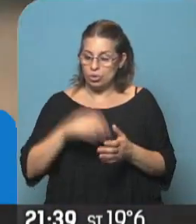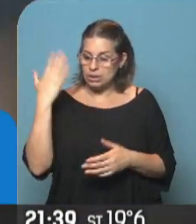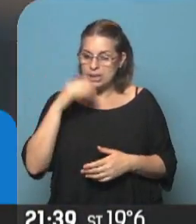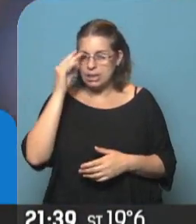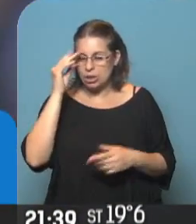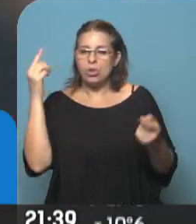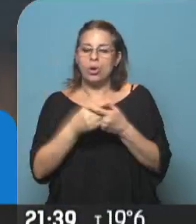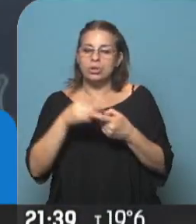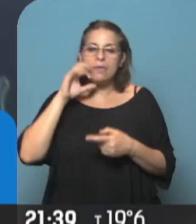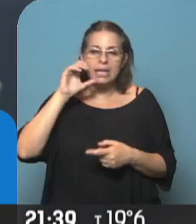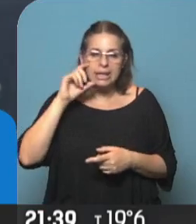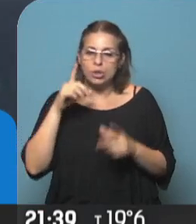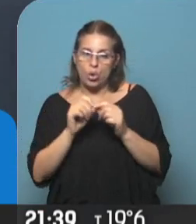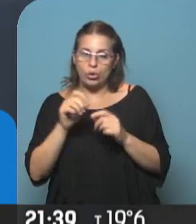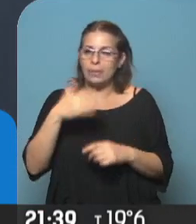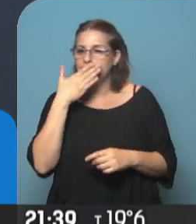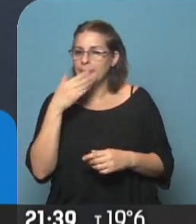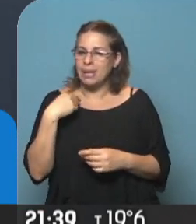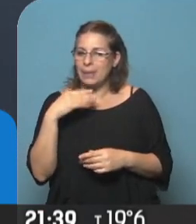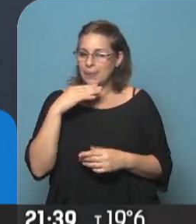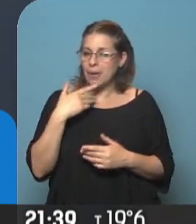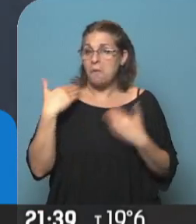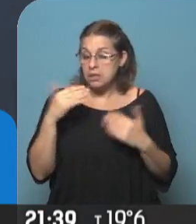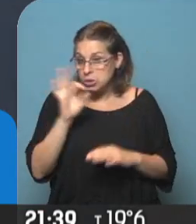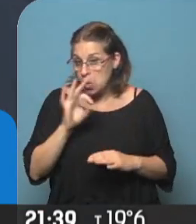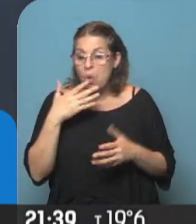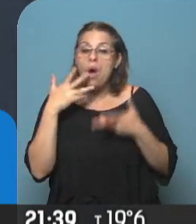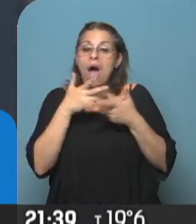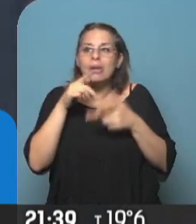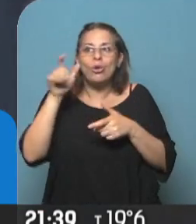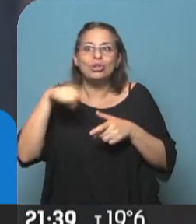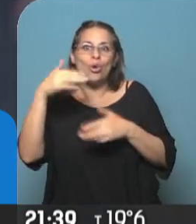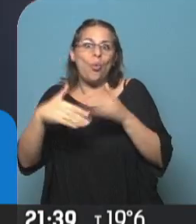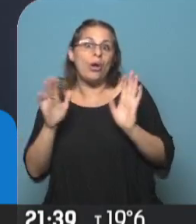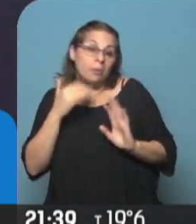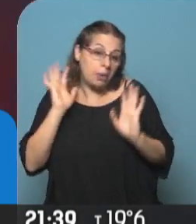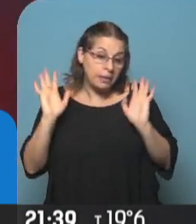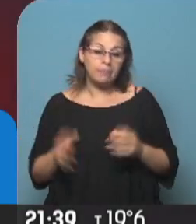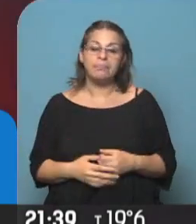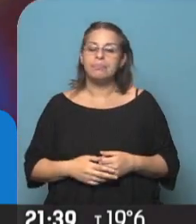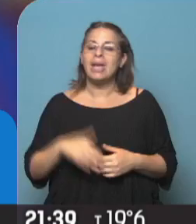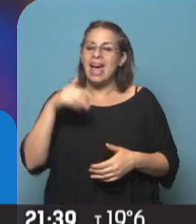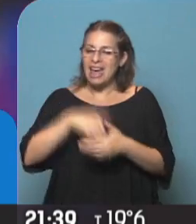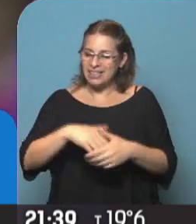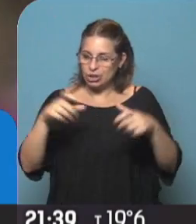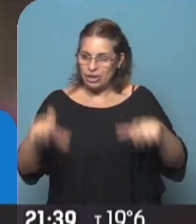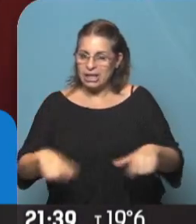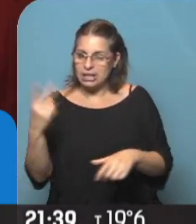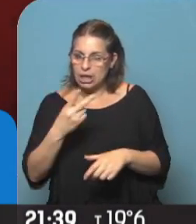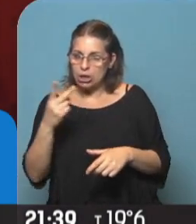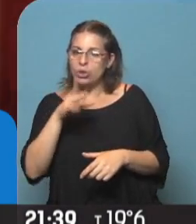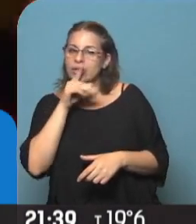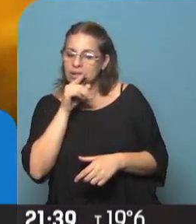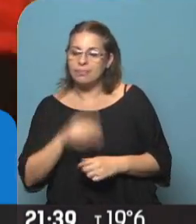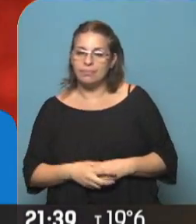cruce con Marega, típico código de taparse la boca para una felicitación o quizá hablar de alguien en particular. ¿Por qué no? En cancha, la dupla técnica